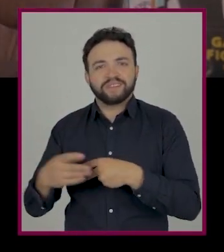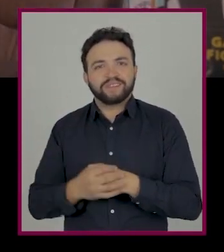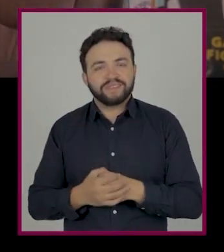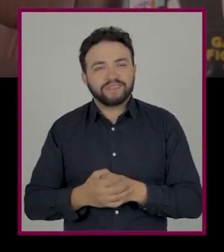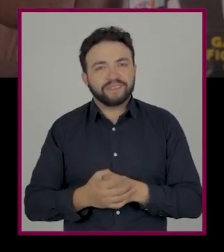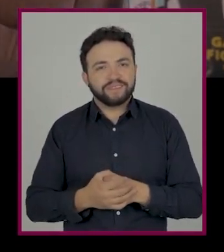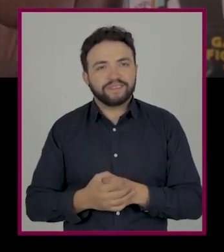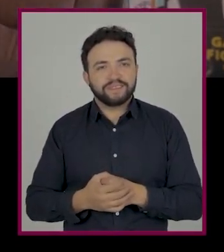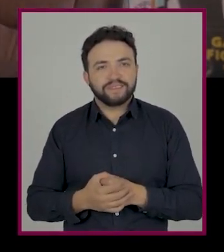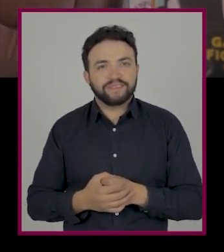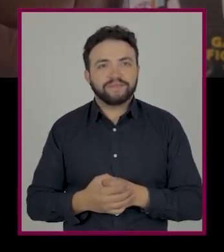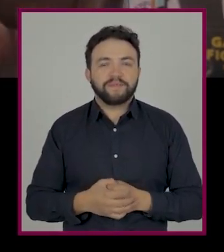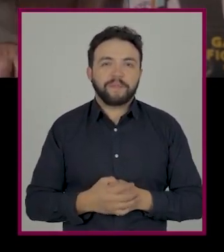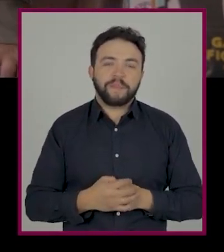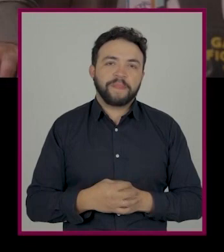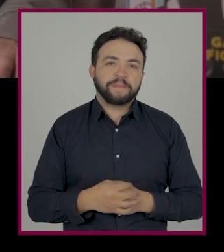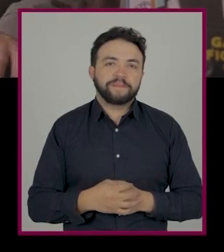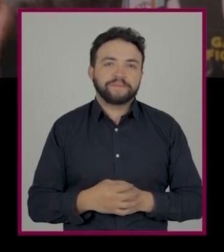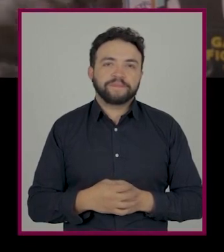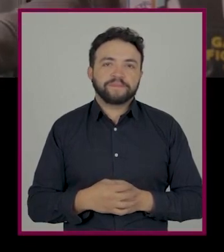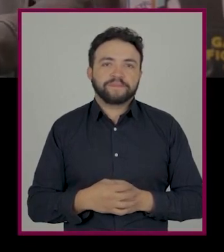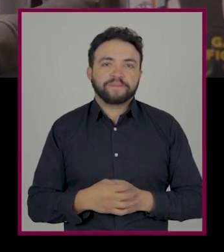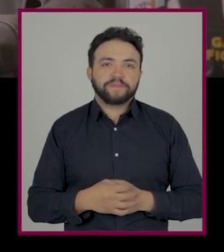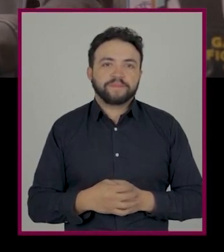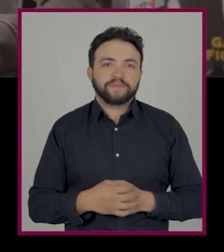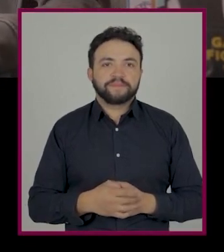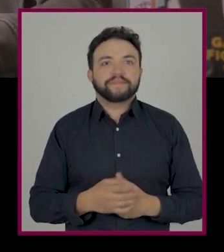¿A dónde vas?